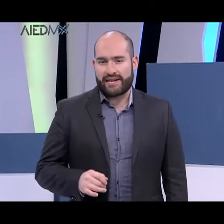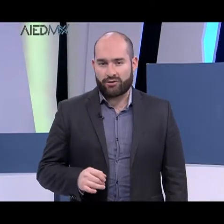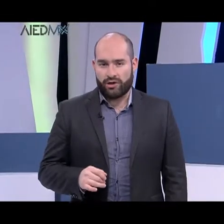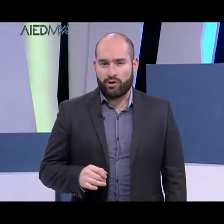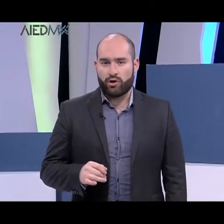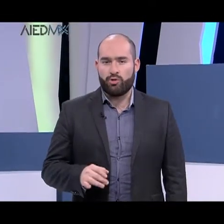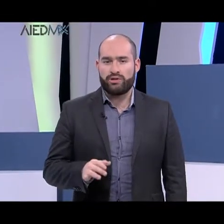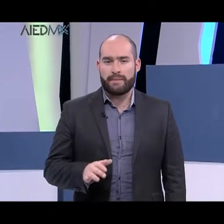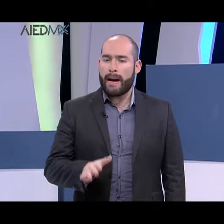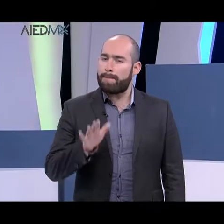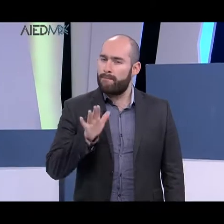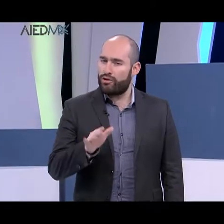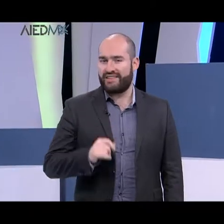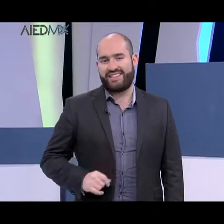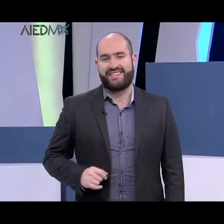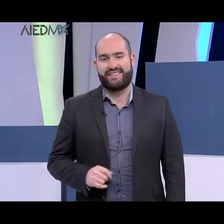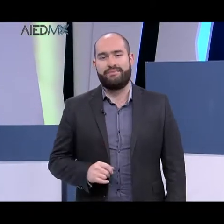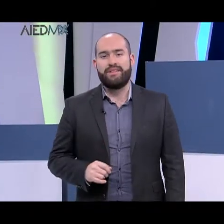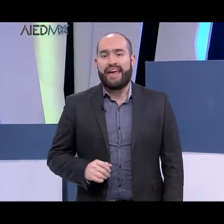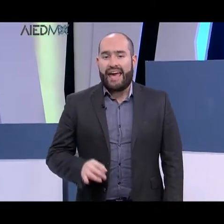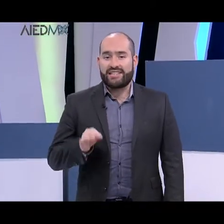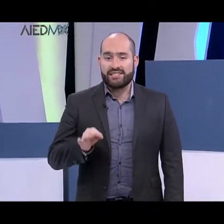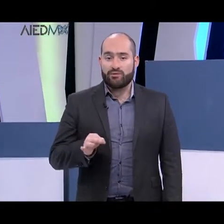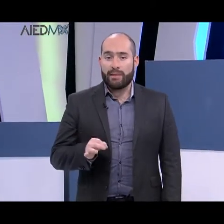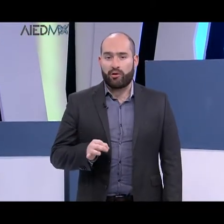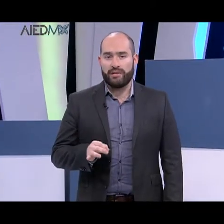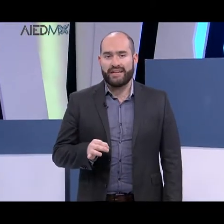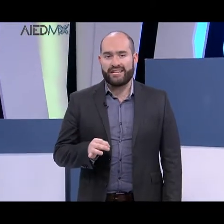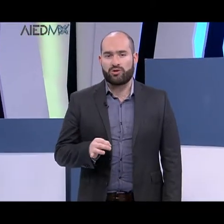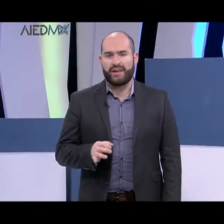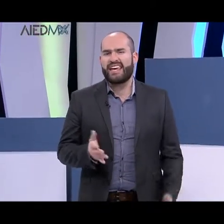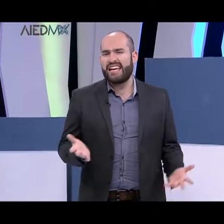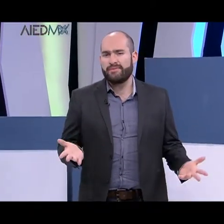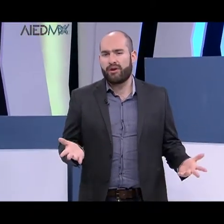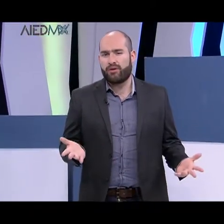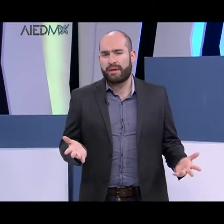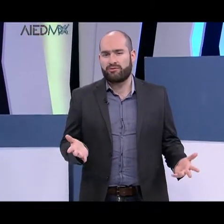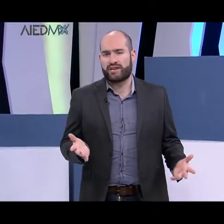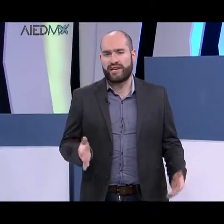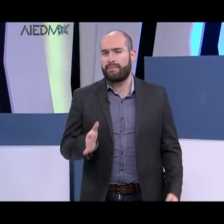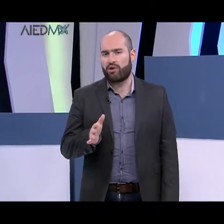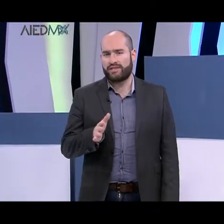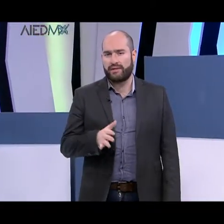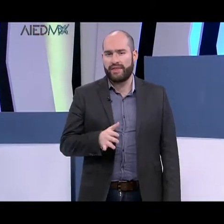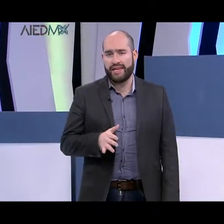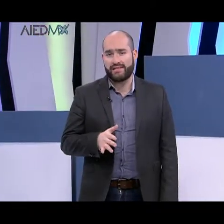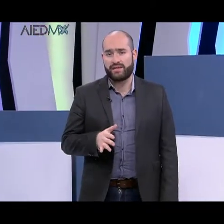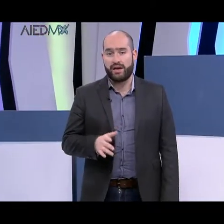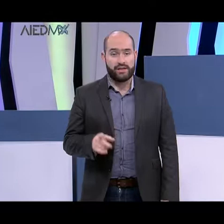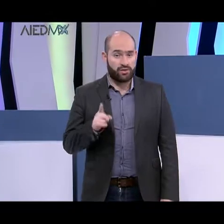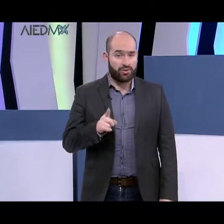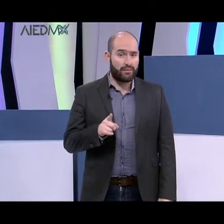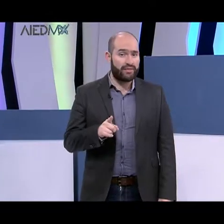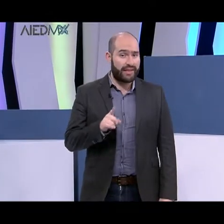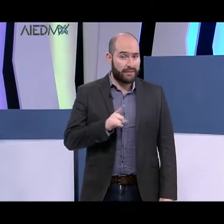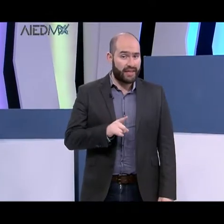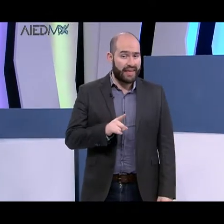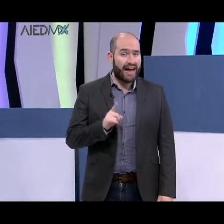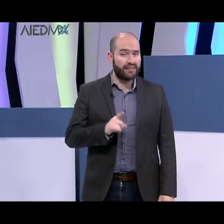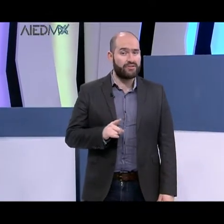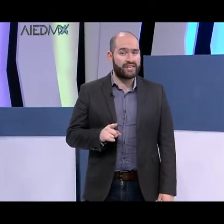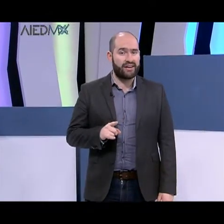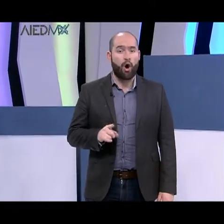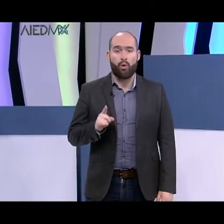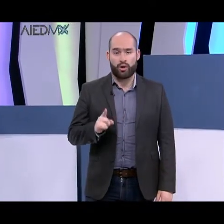Iniciamos el extracto de hoy con un tema muy interesante. Existe una polémica sobre qué es mejor para usar en épocas navideñas, si un árbol de